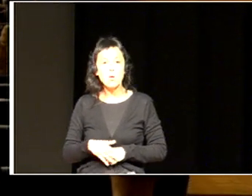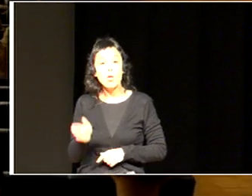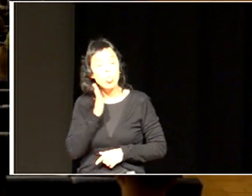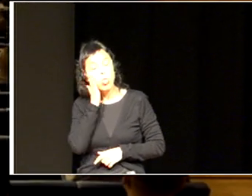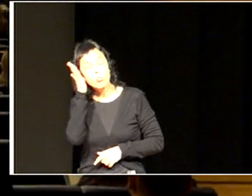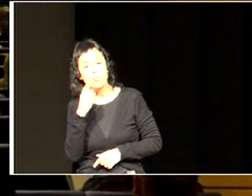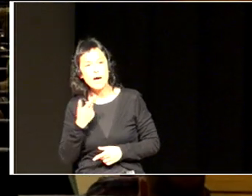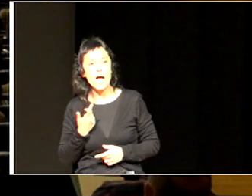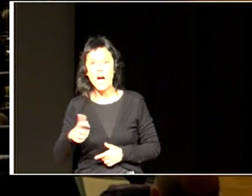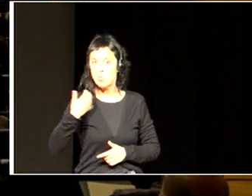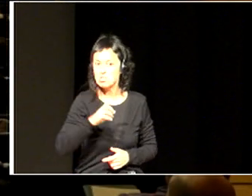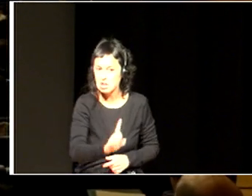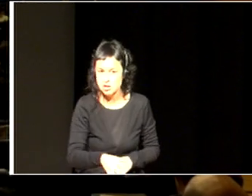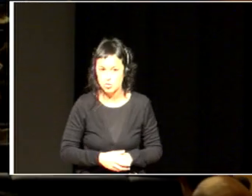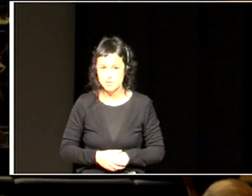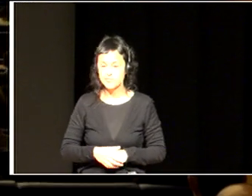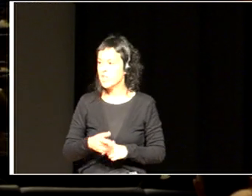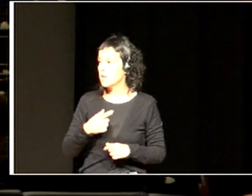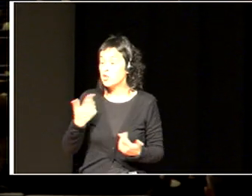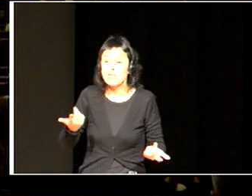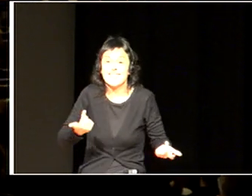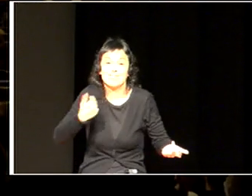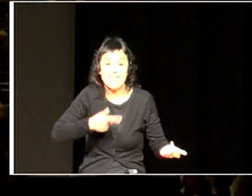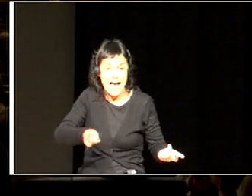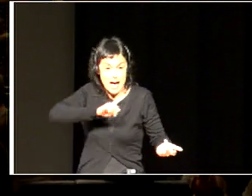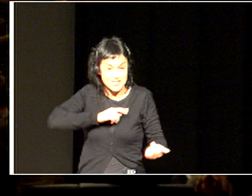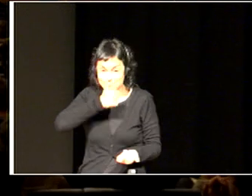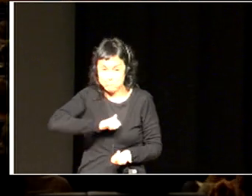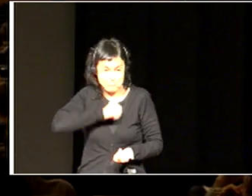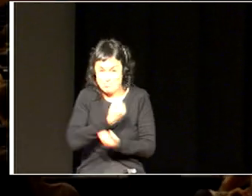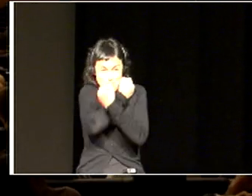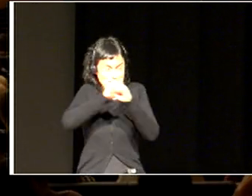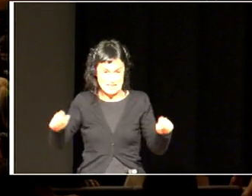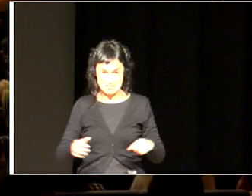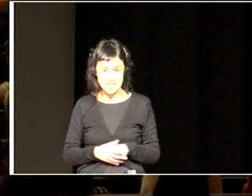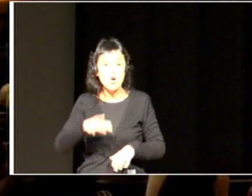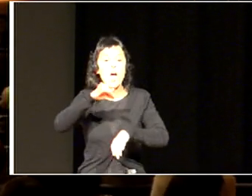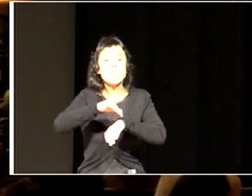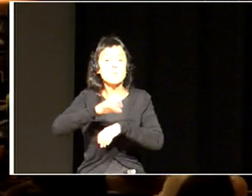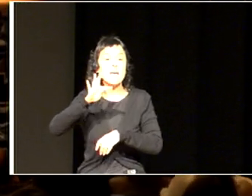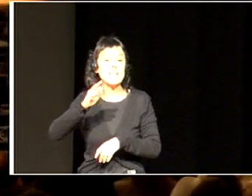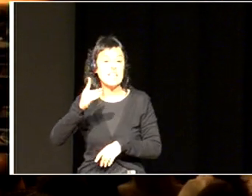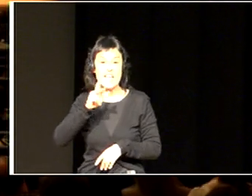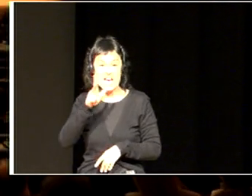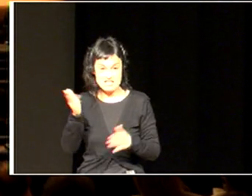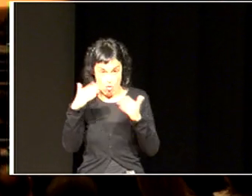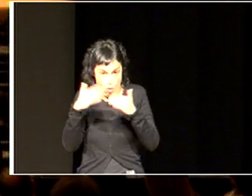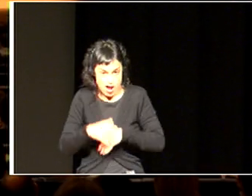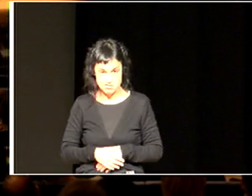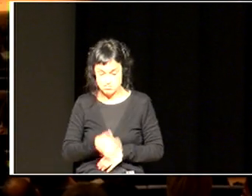no era tdh yo era insoportable nada más sigo haciéndolo bueno entonces